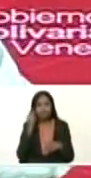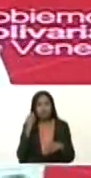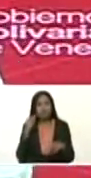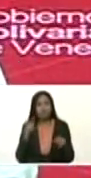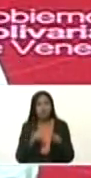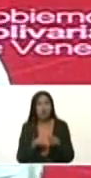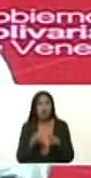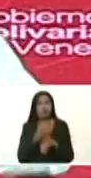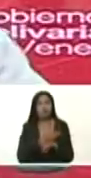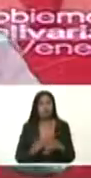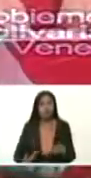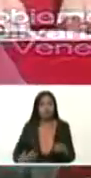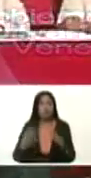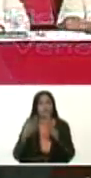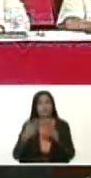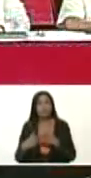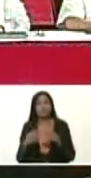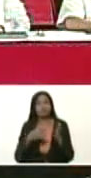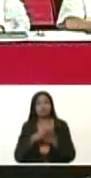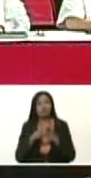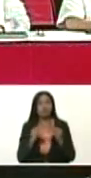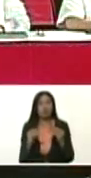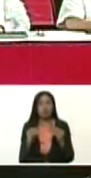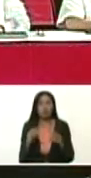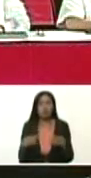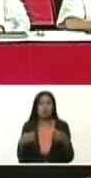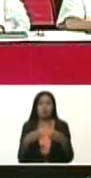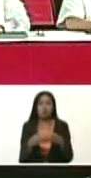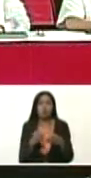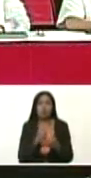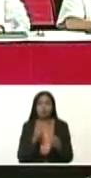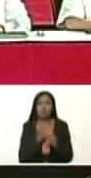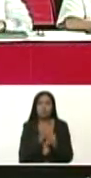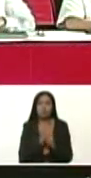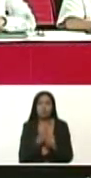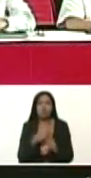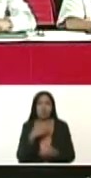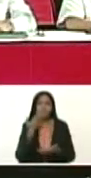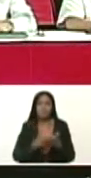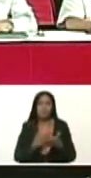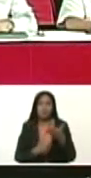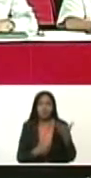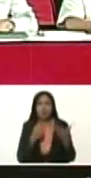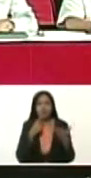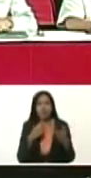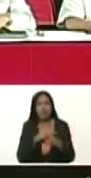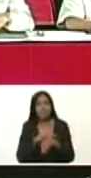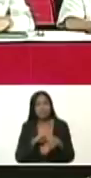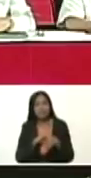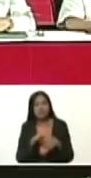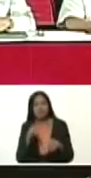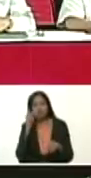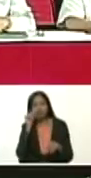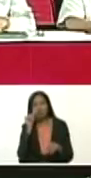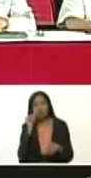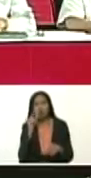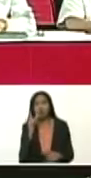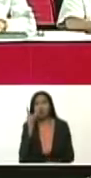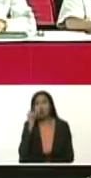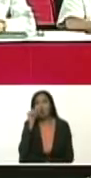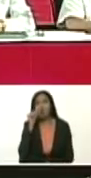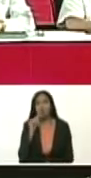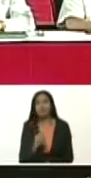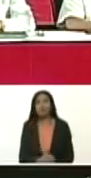de las empresas y sobre todo la clase obrera. Yo voy a proponer, le decía al ministro, compañero Eduardo